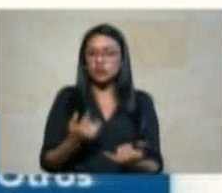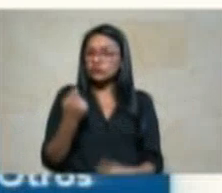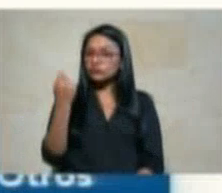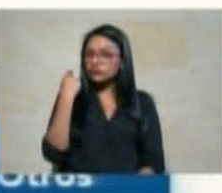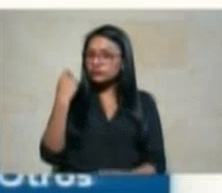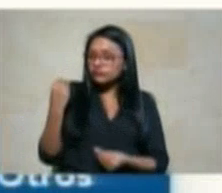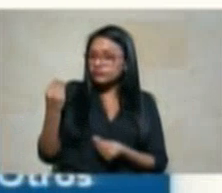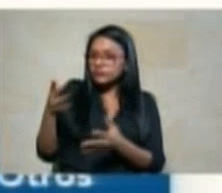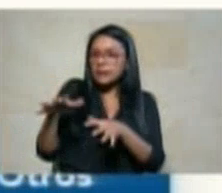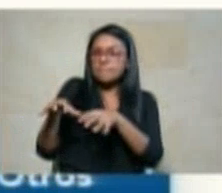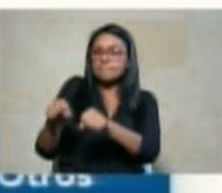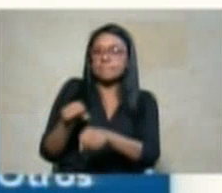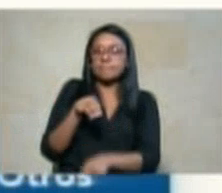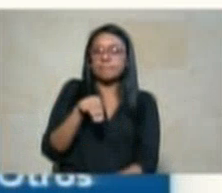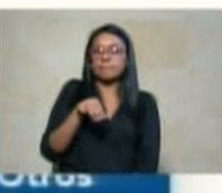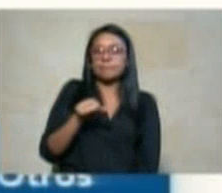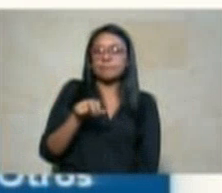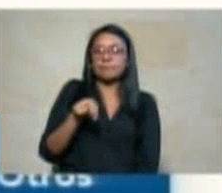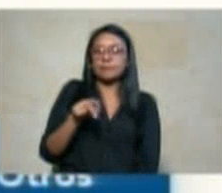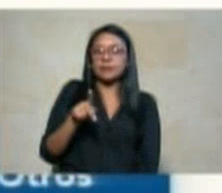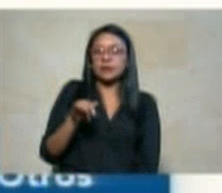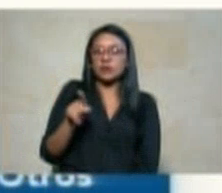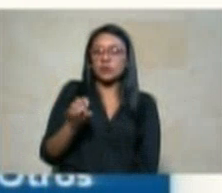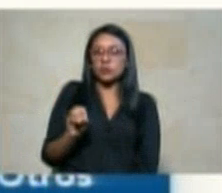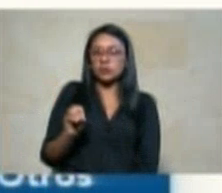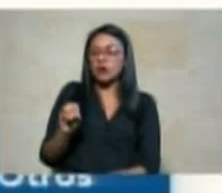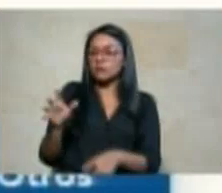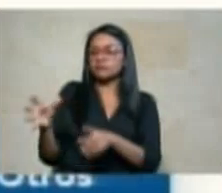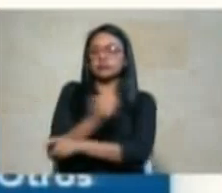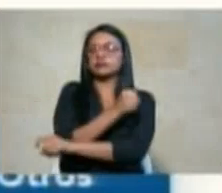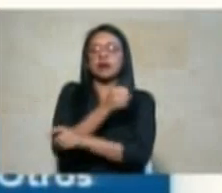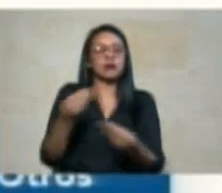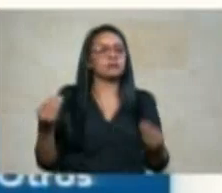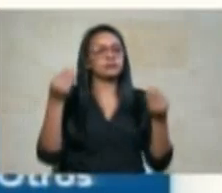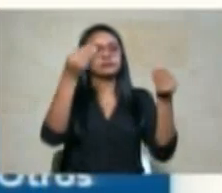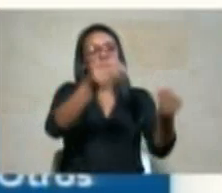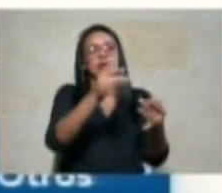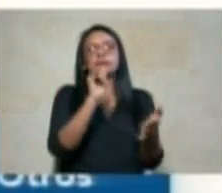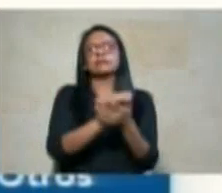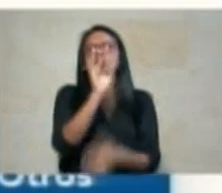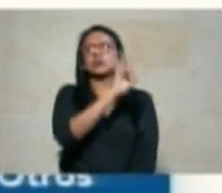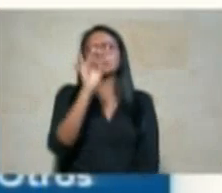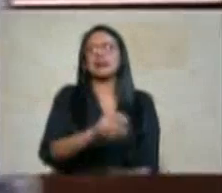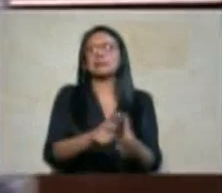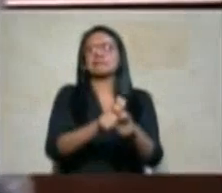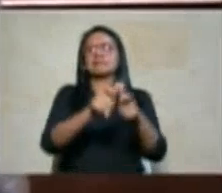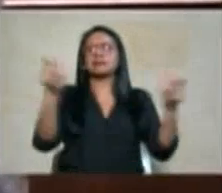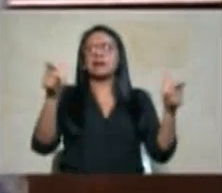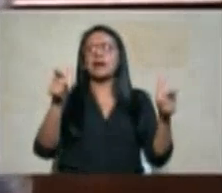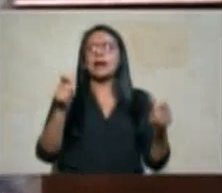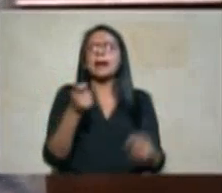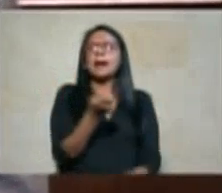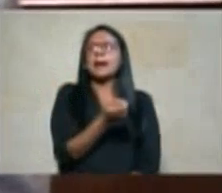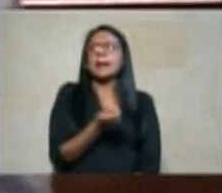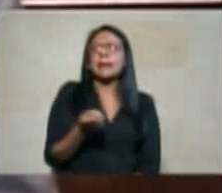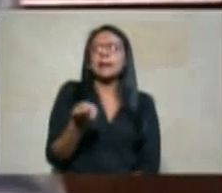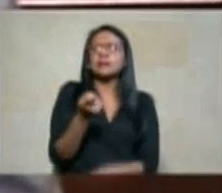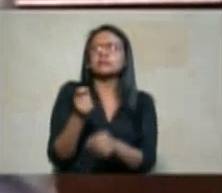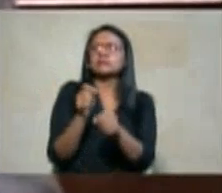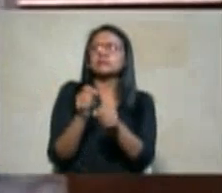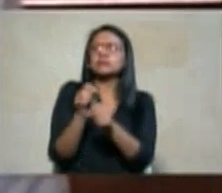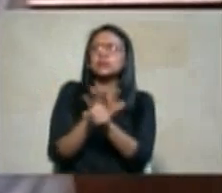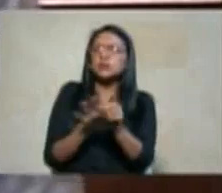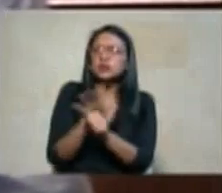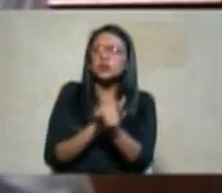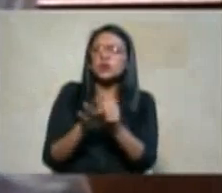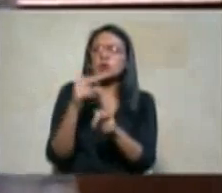entregar, se lo quitamos a Mancuso. Un alto porcentaje obedece a eso. Hay unos pocos casos en una zona